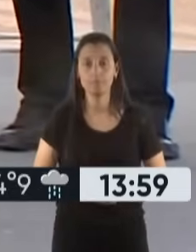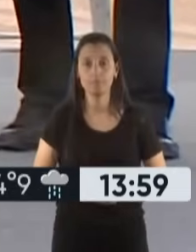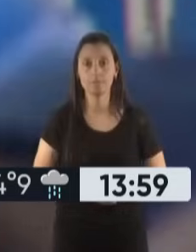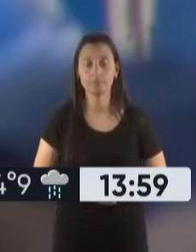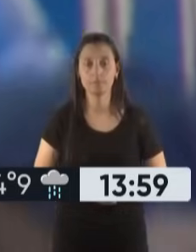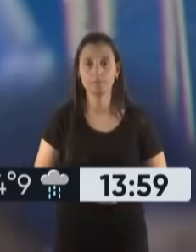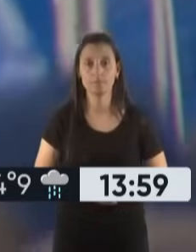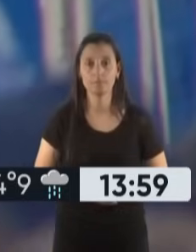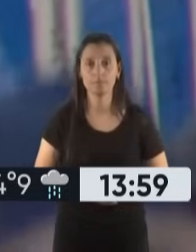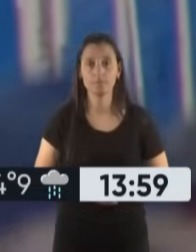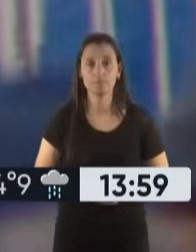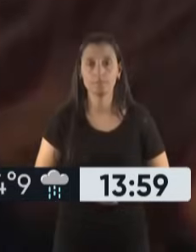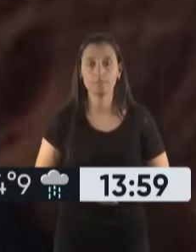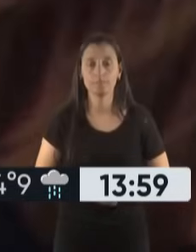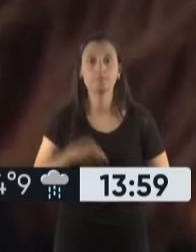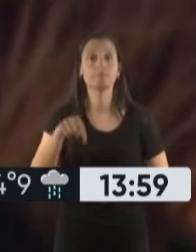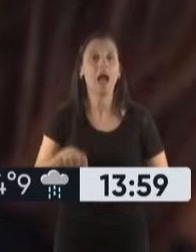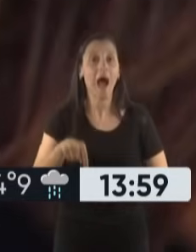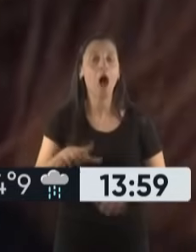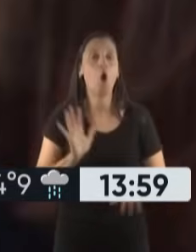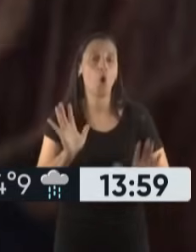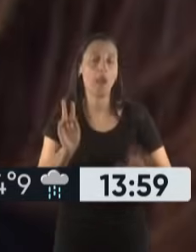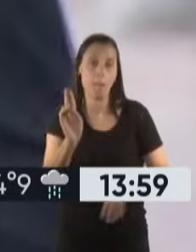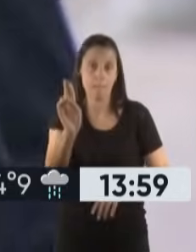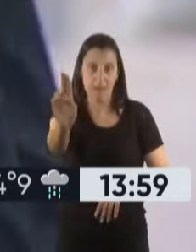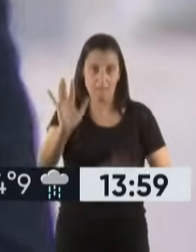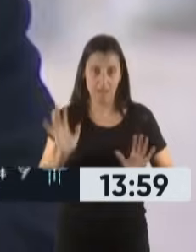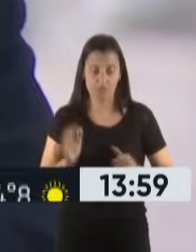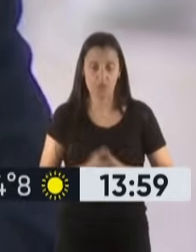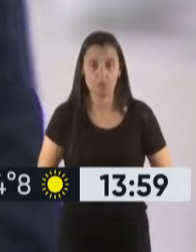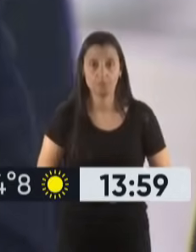Y acá me voy a tomar una licencia.